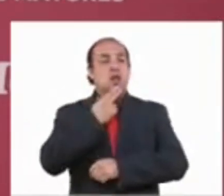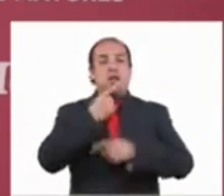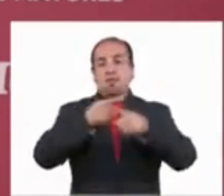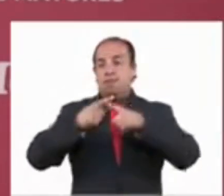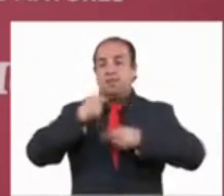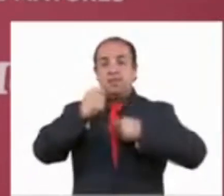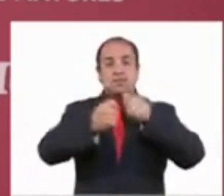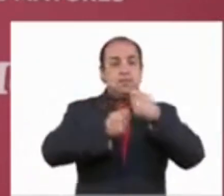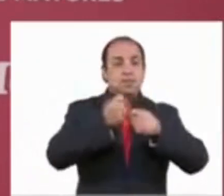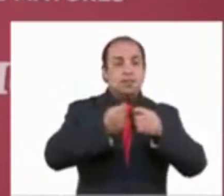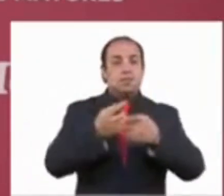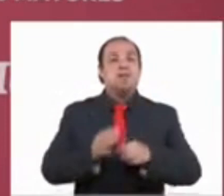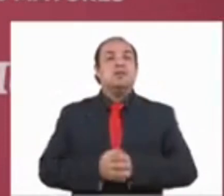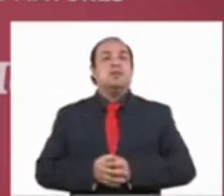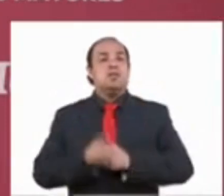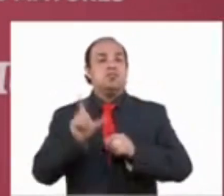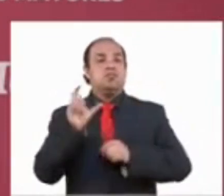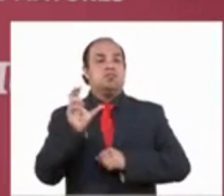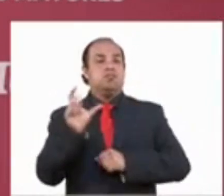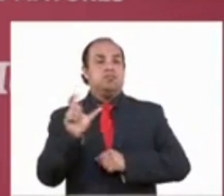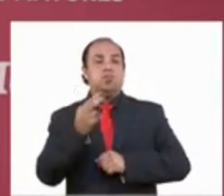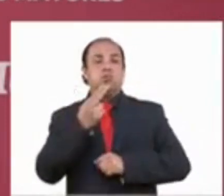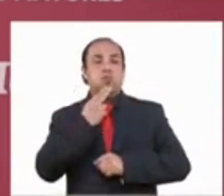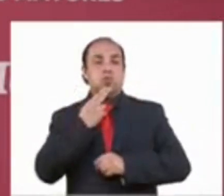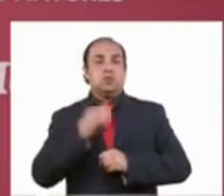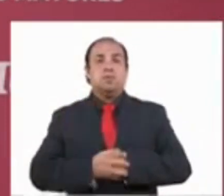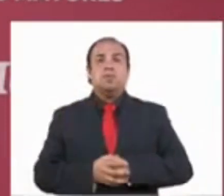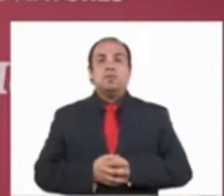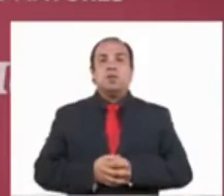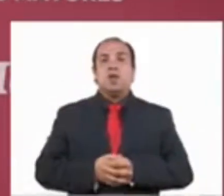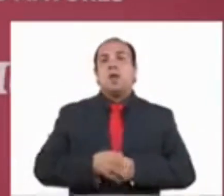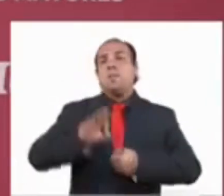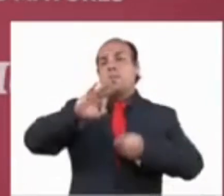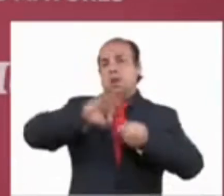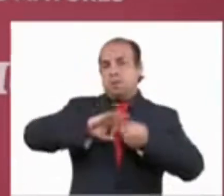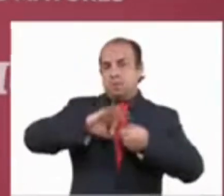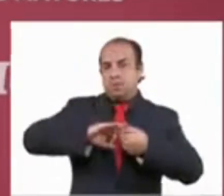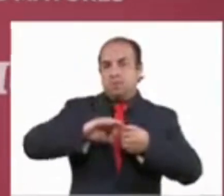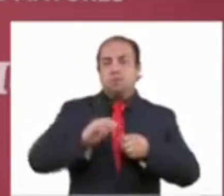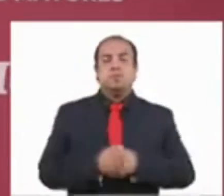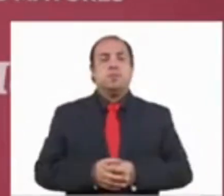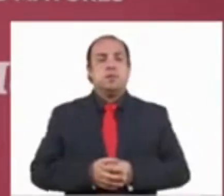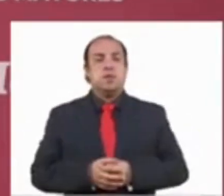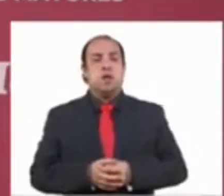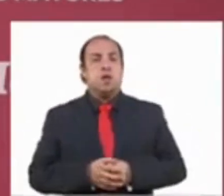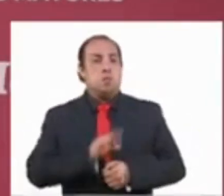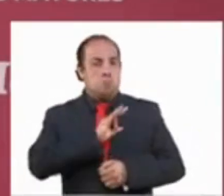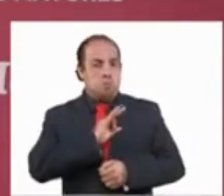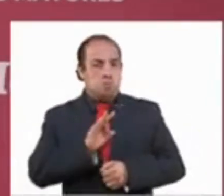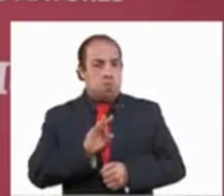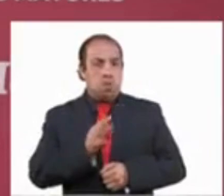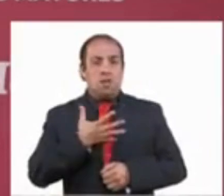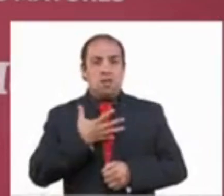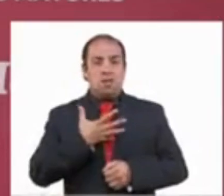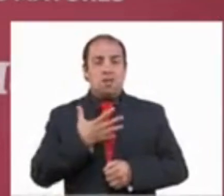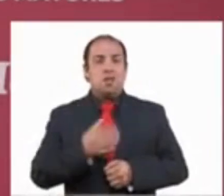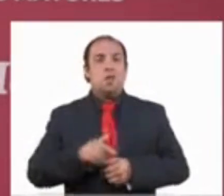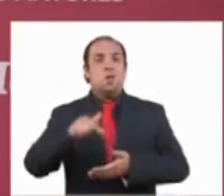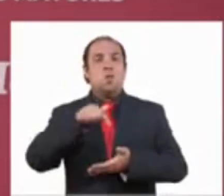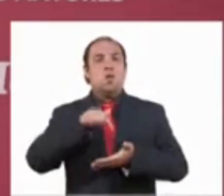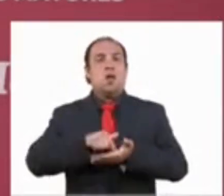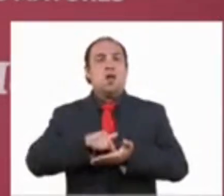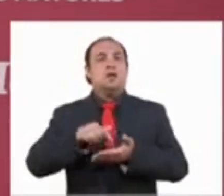departamentales, en las tiendas de autoservicio, en las farmacias, en donde tengan terminal punto de